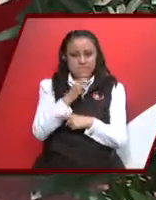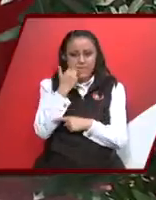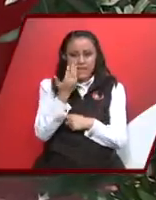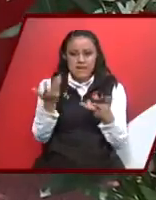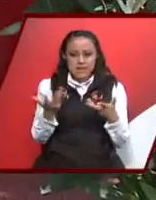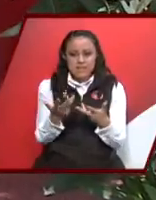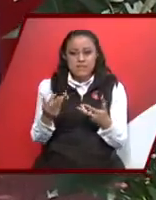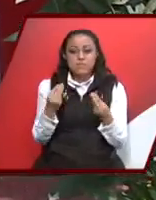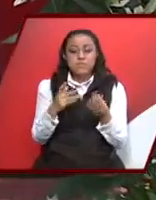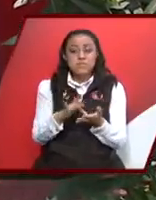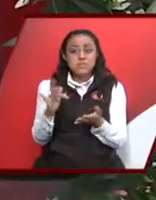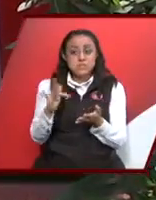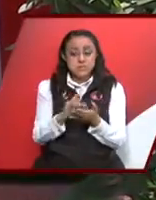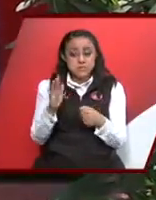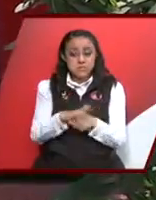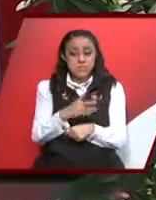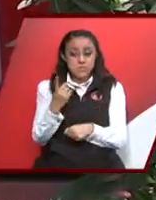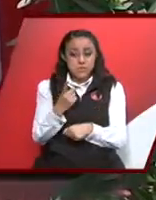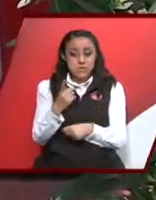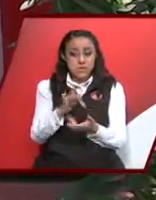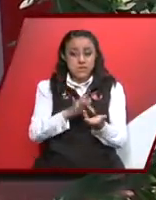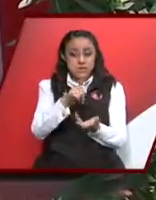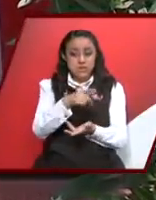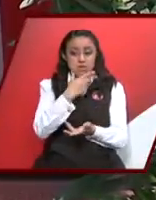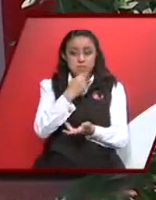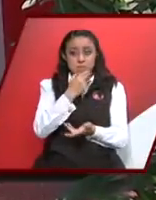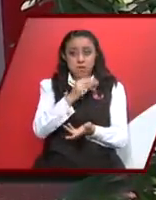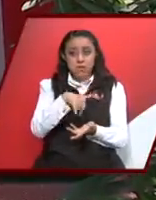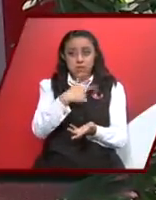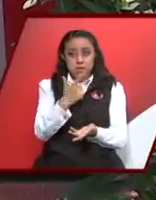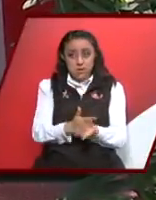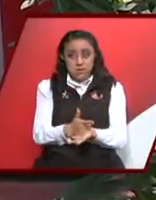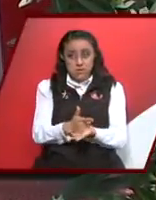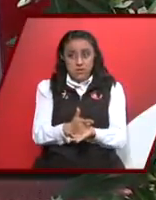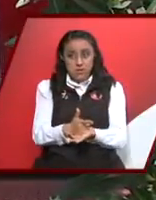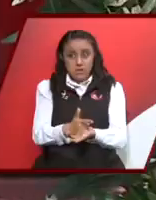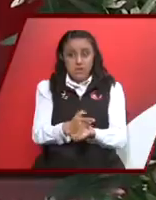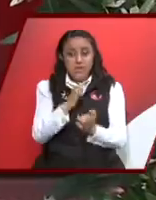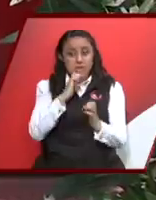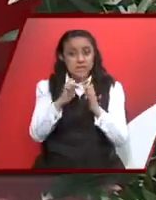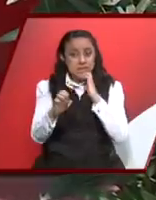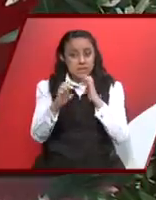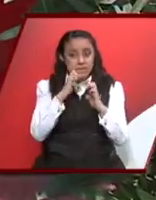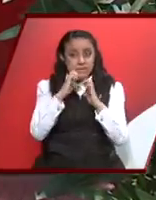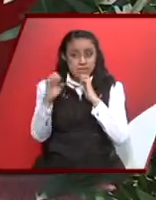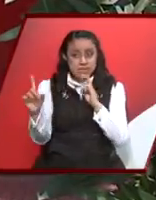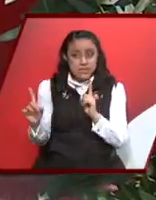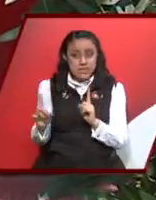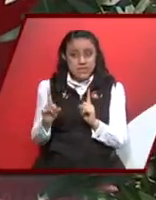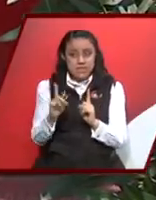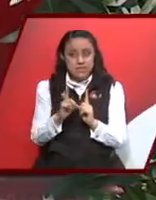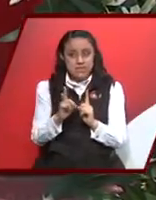y dar gracias, porque gracias al señor Jorge, con el que salí en una entrevista en persona.